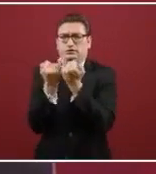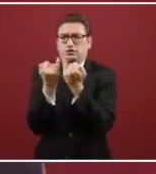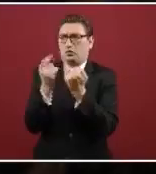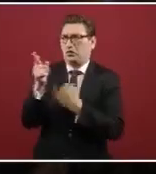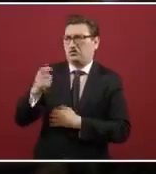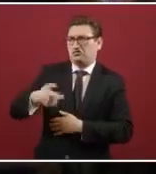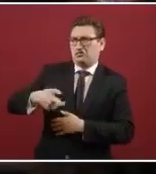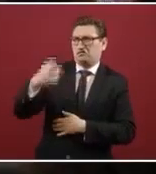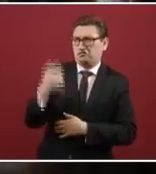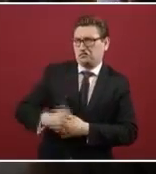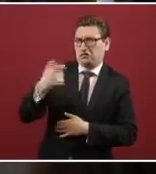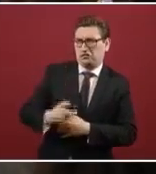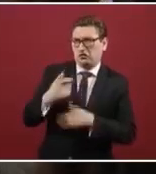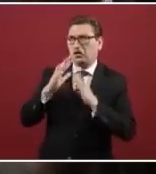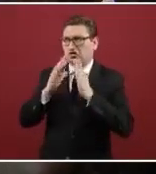del más rico hacendado.